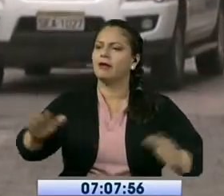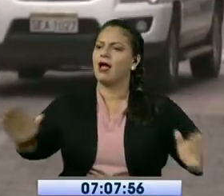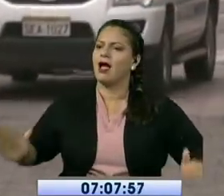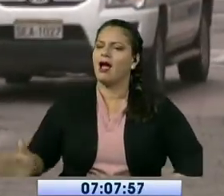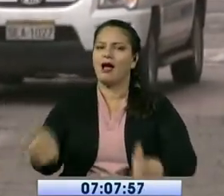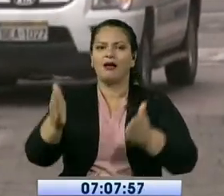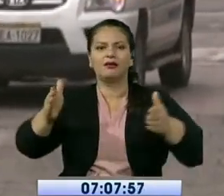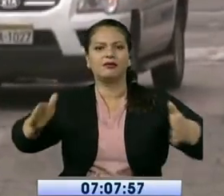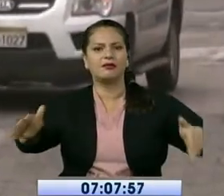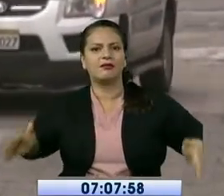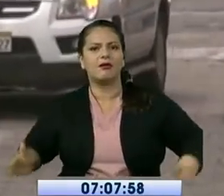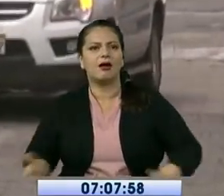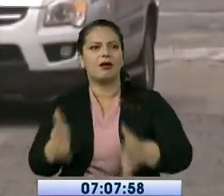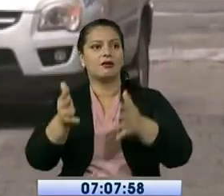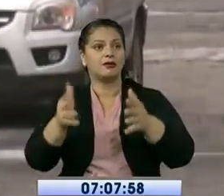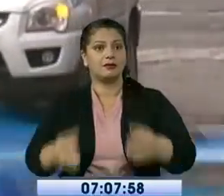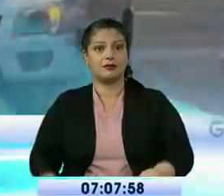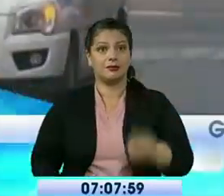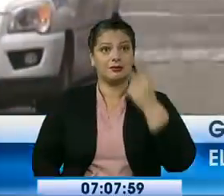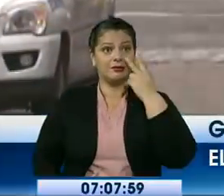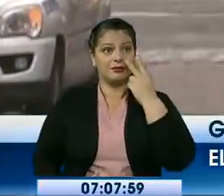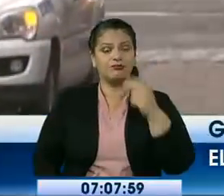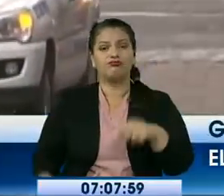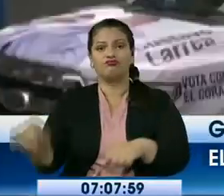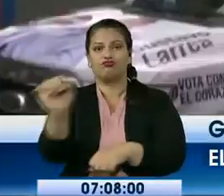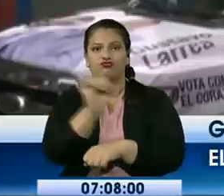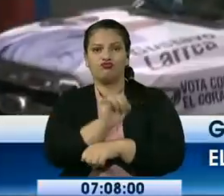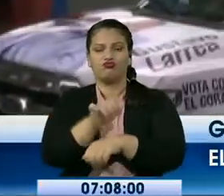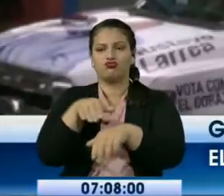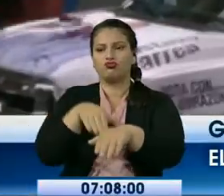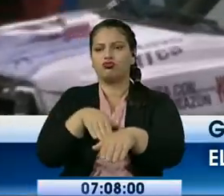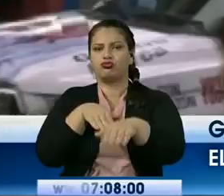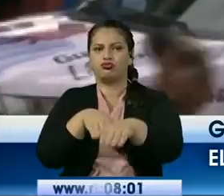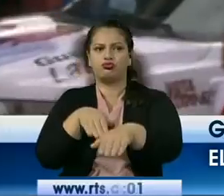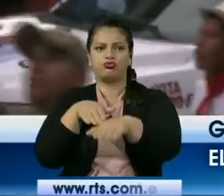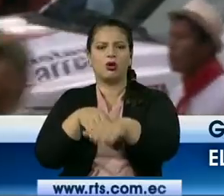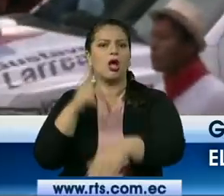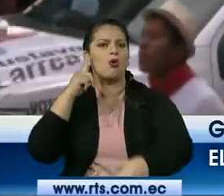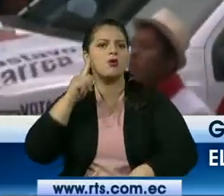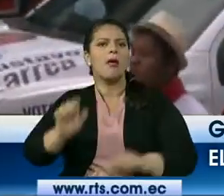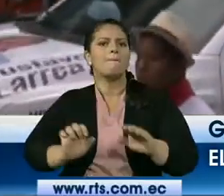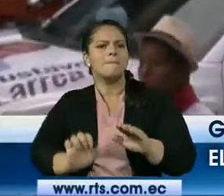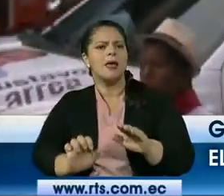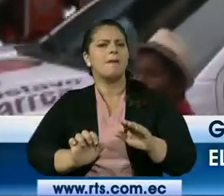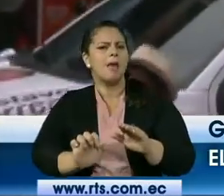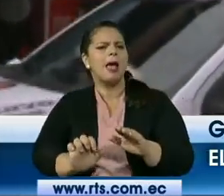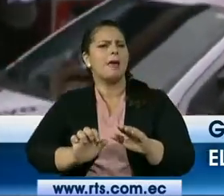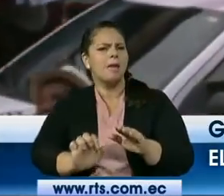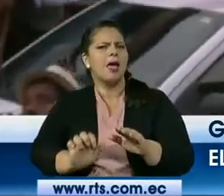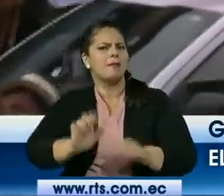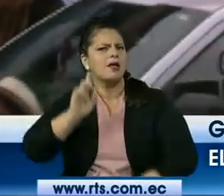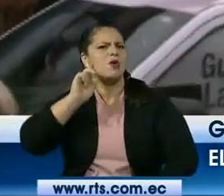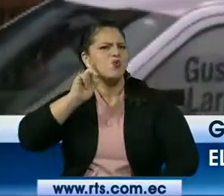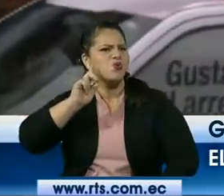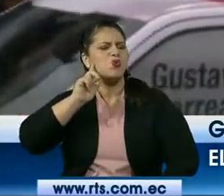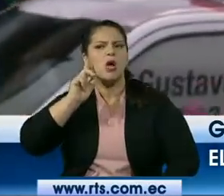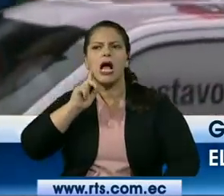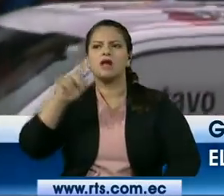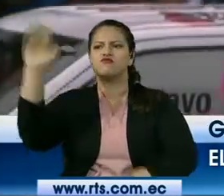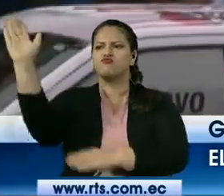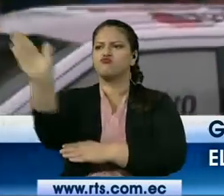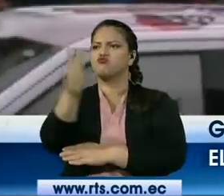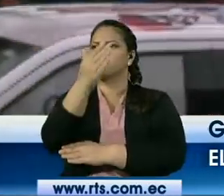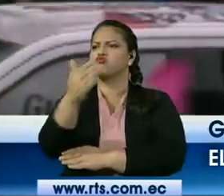Cuando la campaña por la consulta entra en su recta final, llegó Gustavo Larrea a Puyo para presidir primero una caravana motorizada por